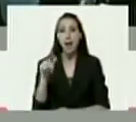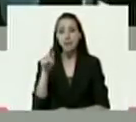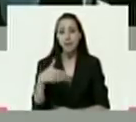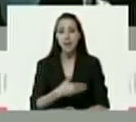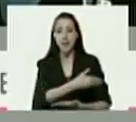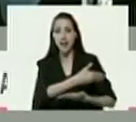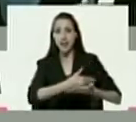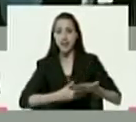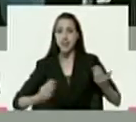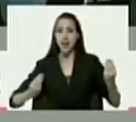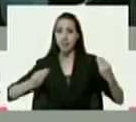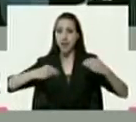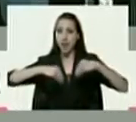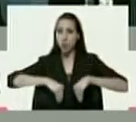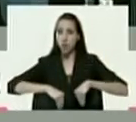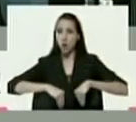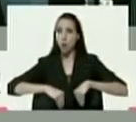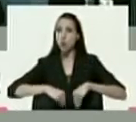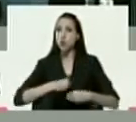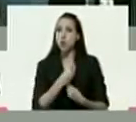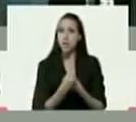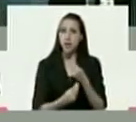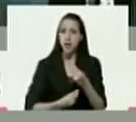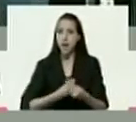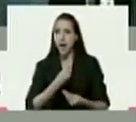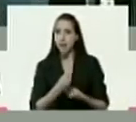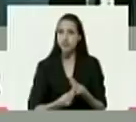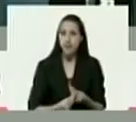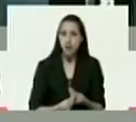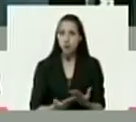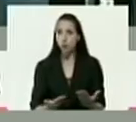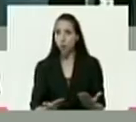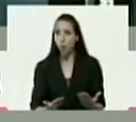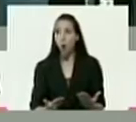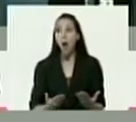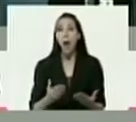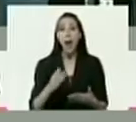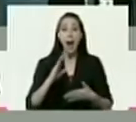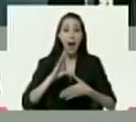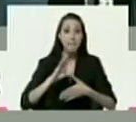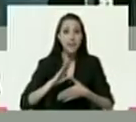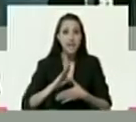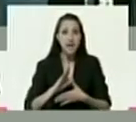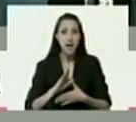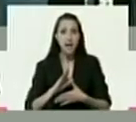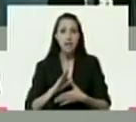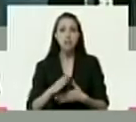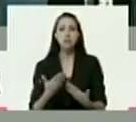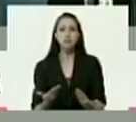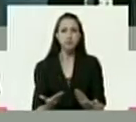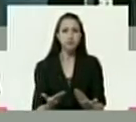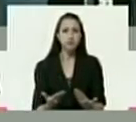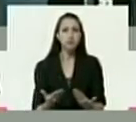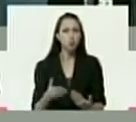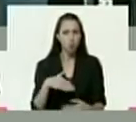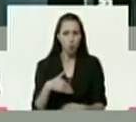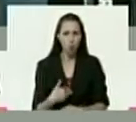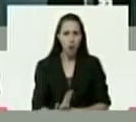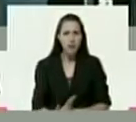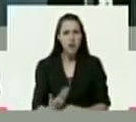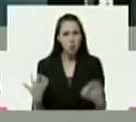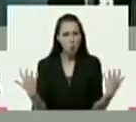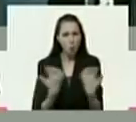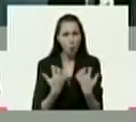especie de tratado de OTAN americana, ¿es más probable un conflicto